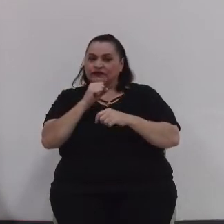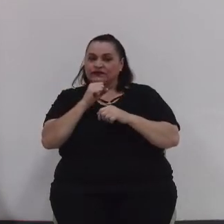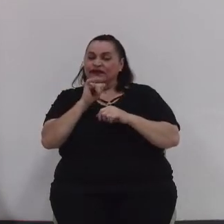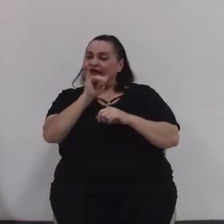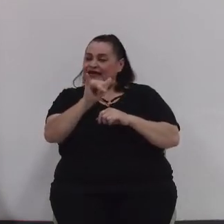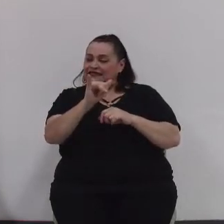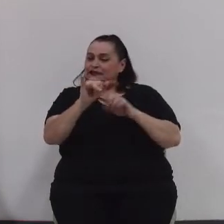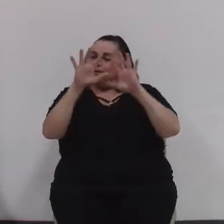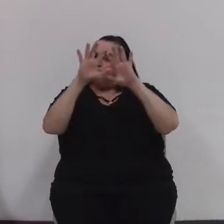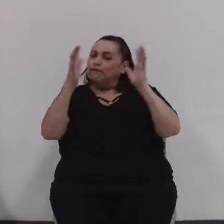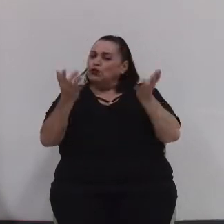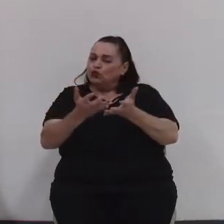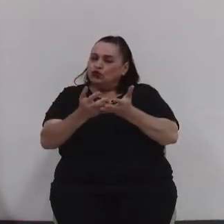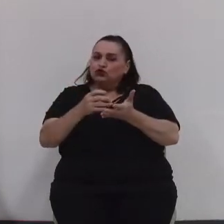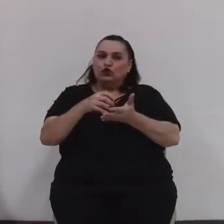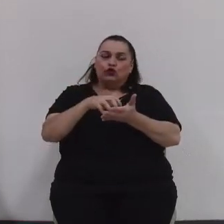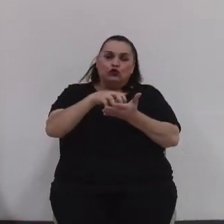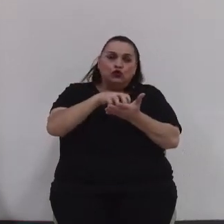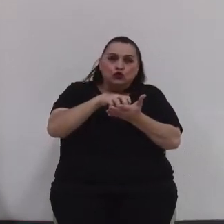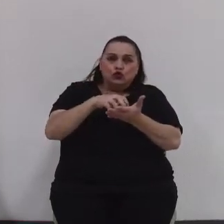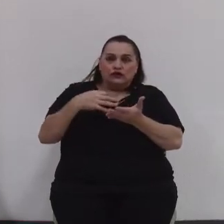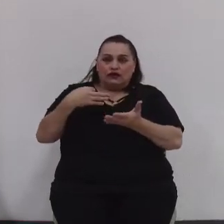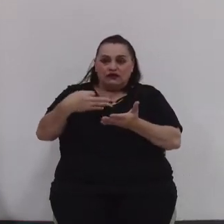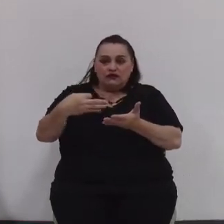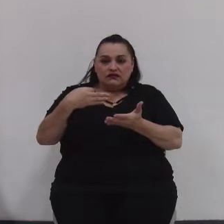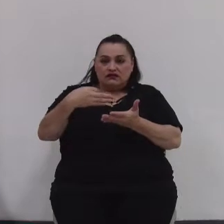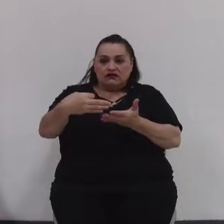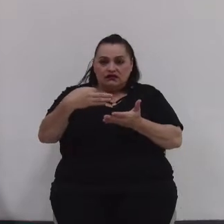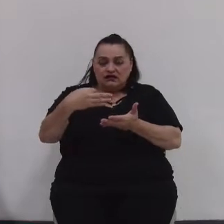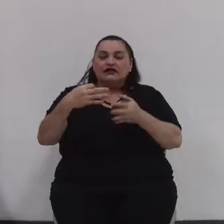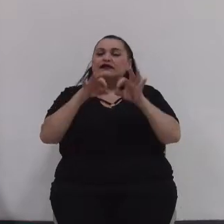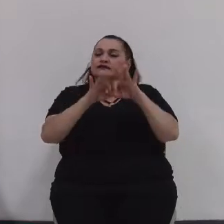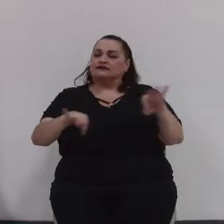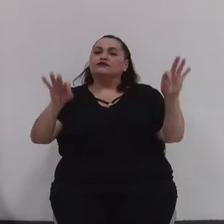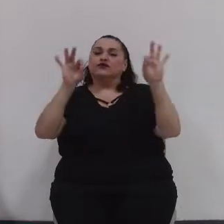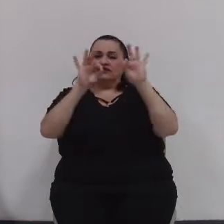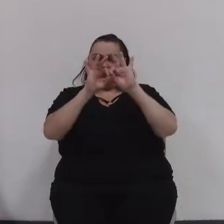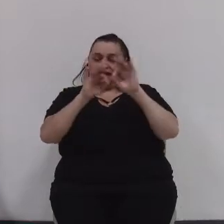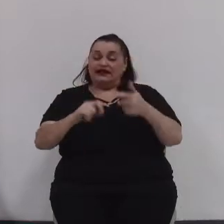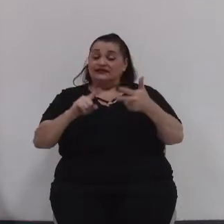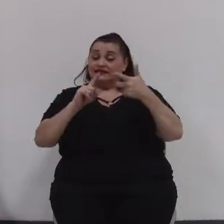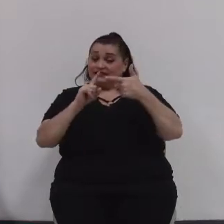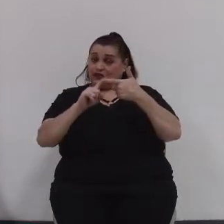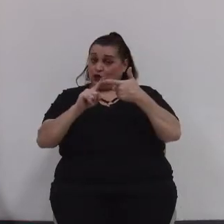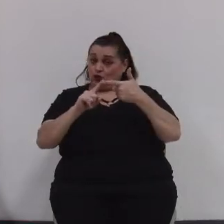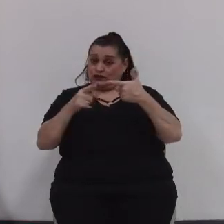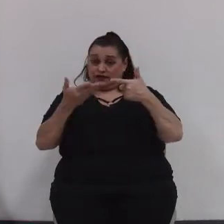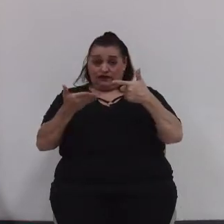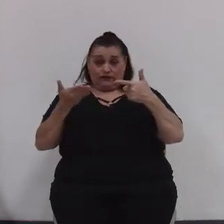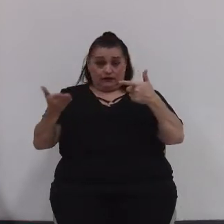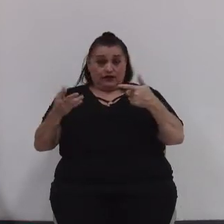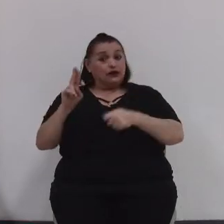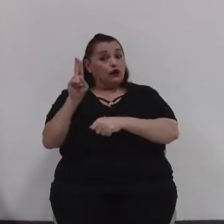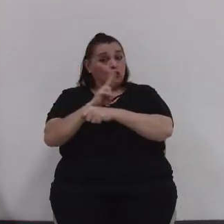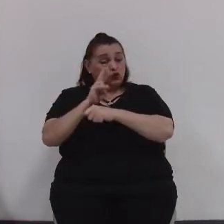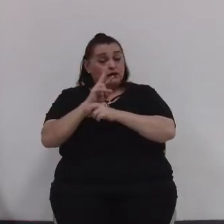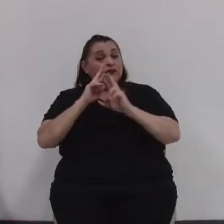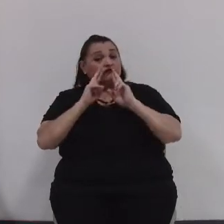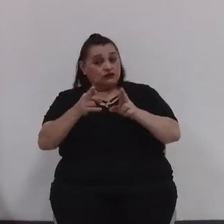ese mundo de incerteza cotidiana que vive la gente es muy importante. Y la segunda herramienta que da, creo, el informe, que es útil para la